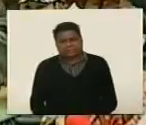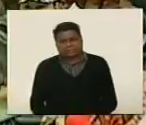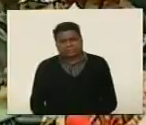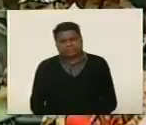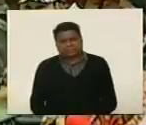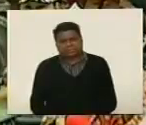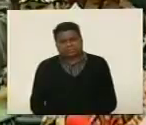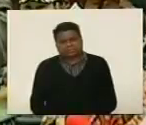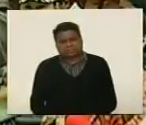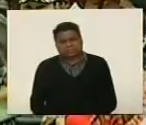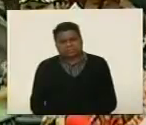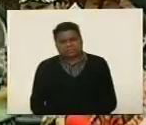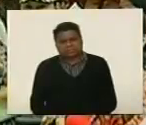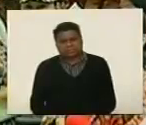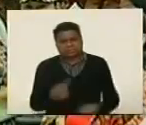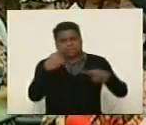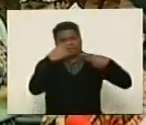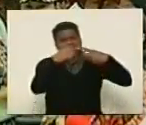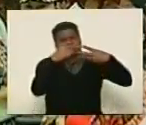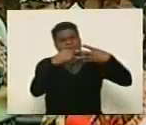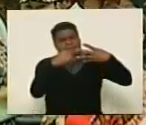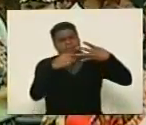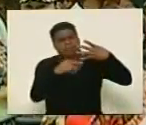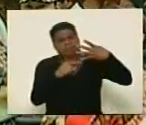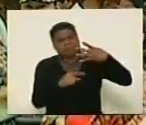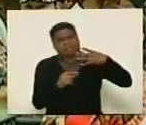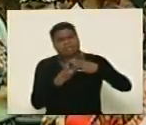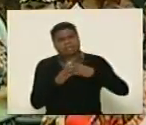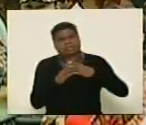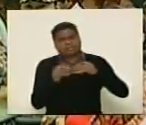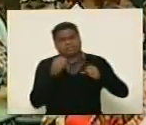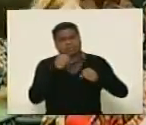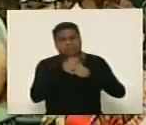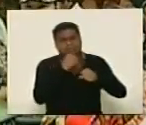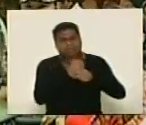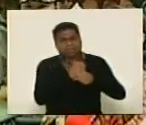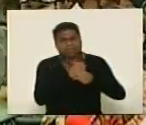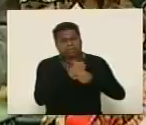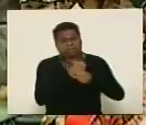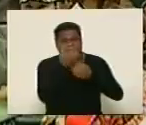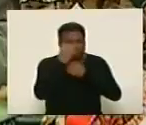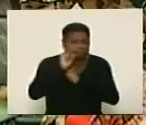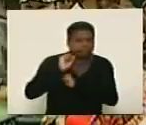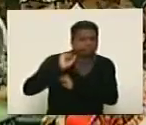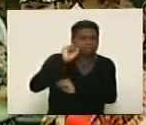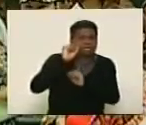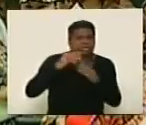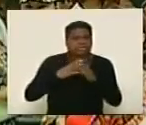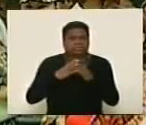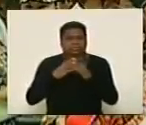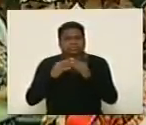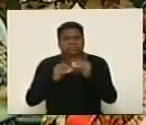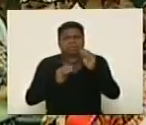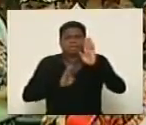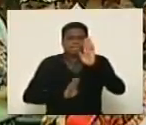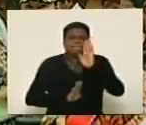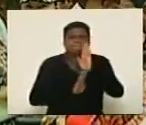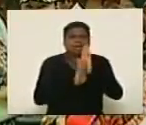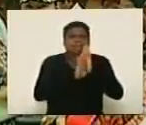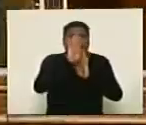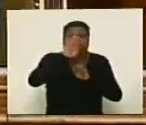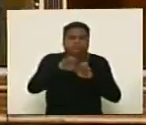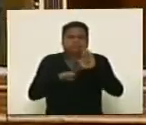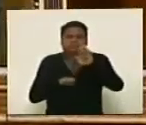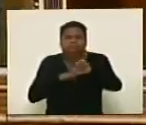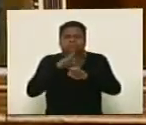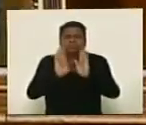de acciones por parte del gobierno en función de enfrentar la situación y de avanzar, de